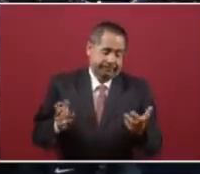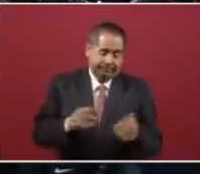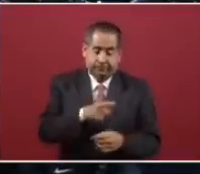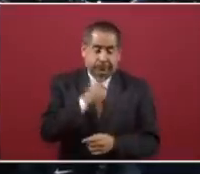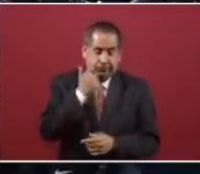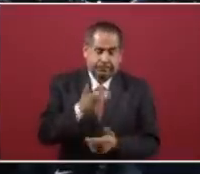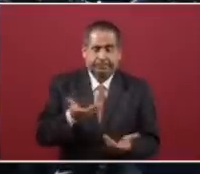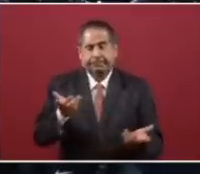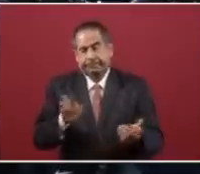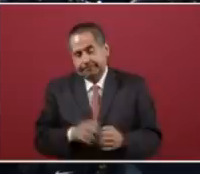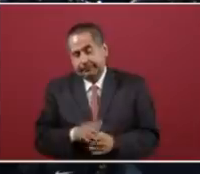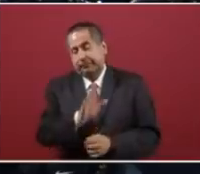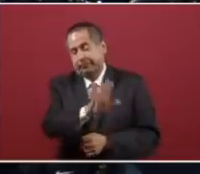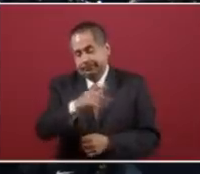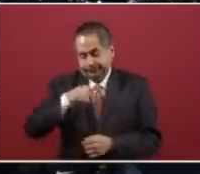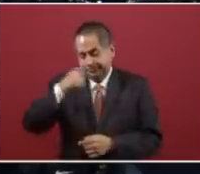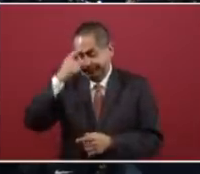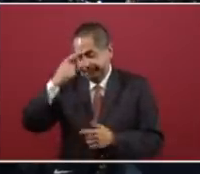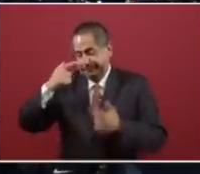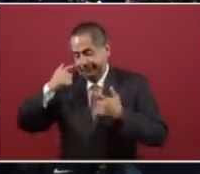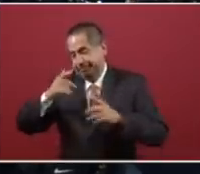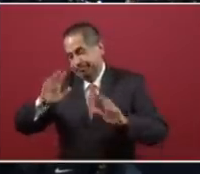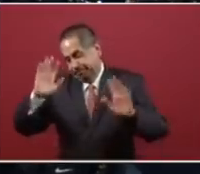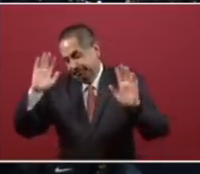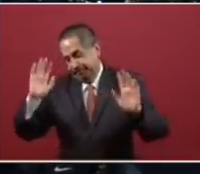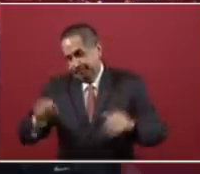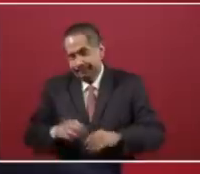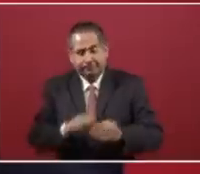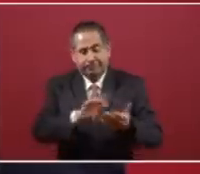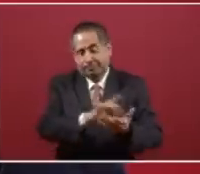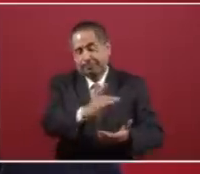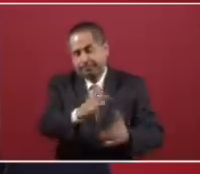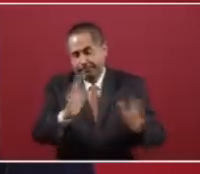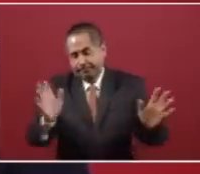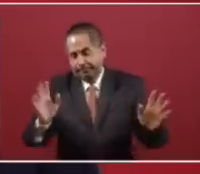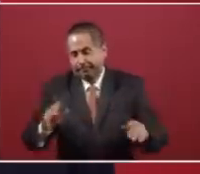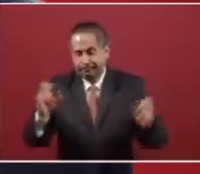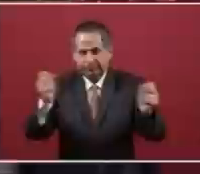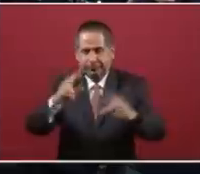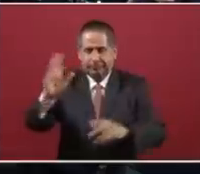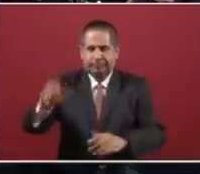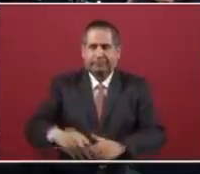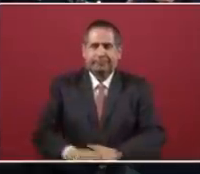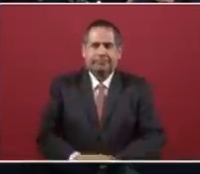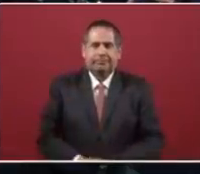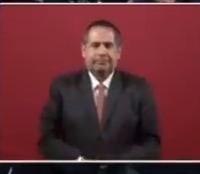déjamelo de tarea vamos a ver muchas gracias nos vemos